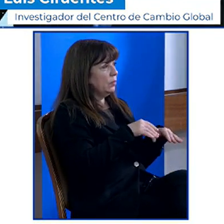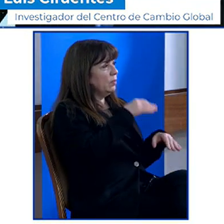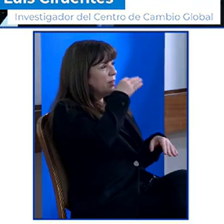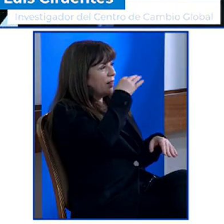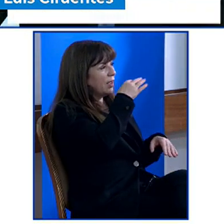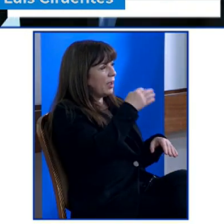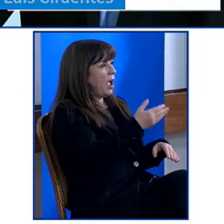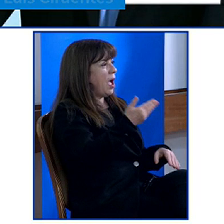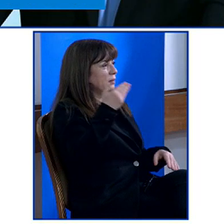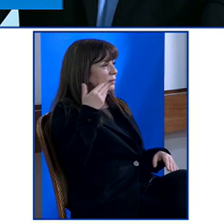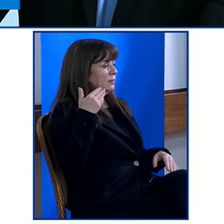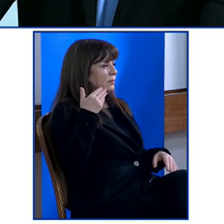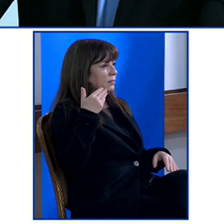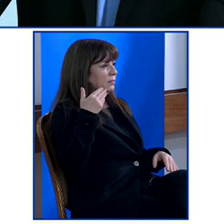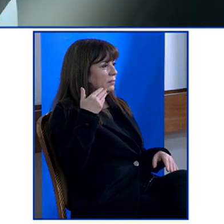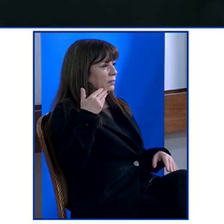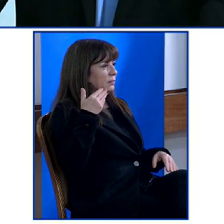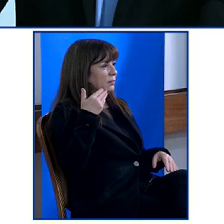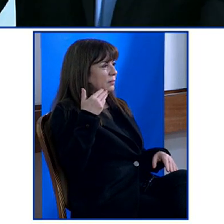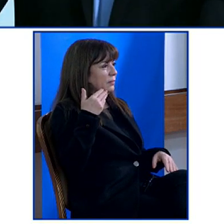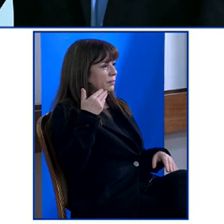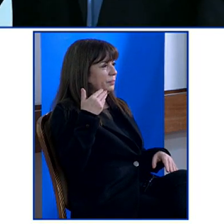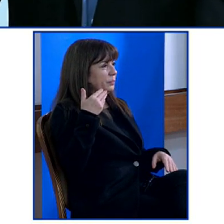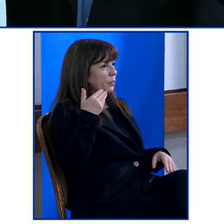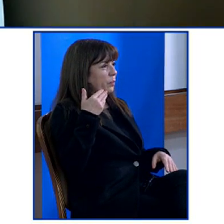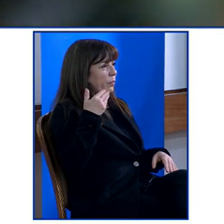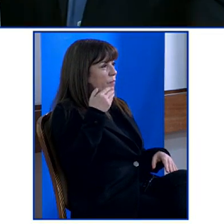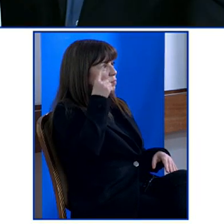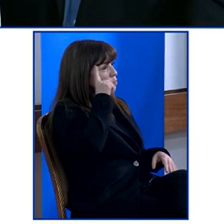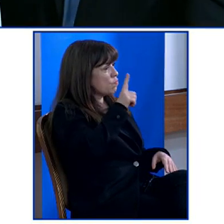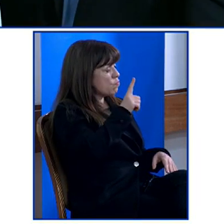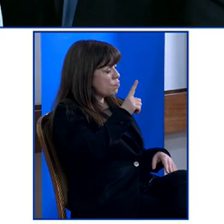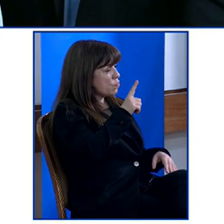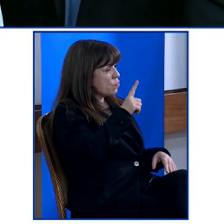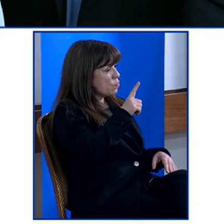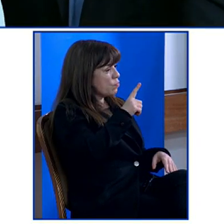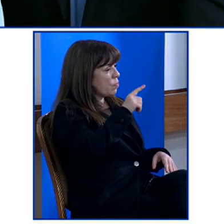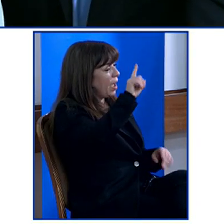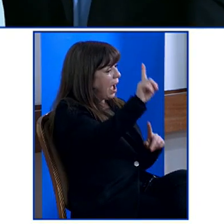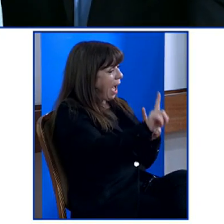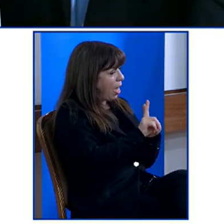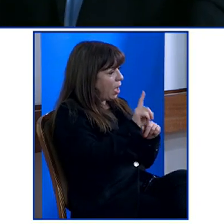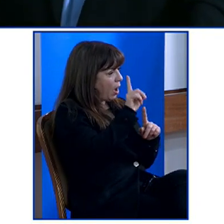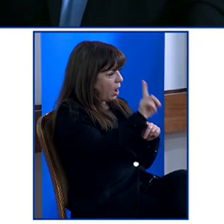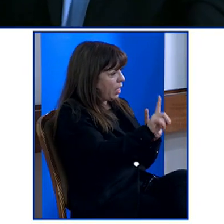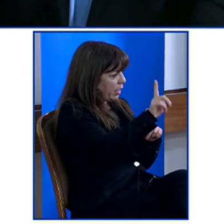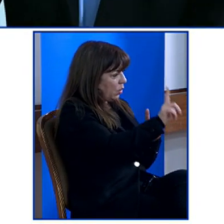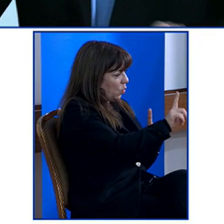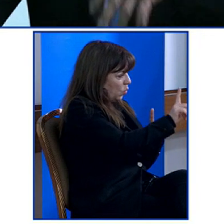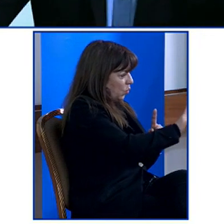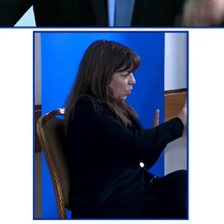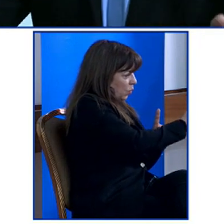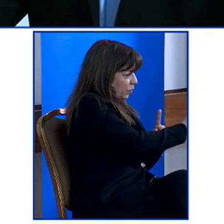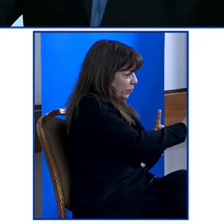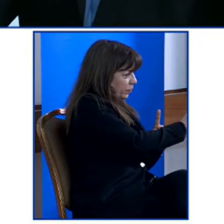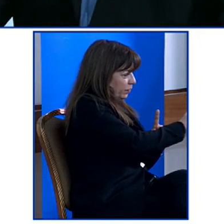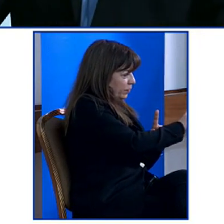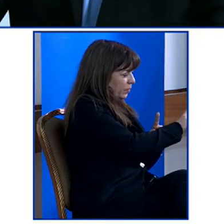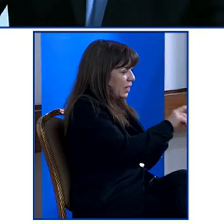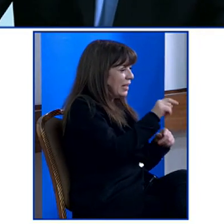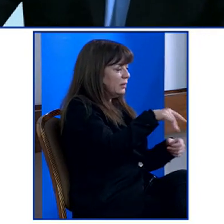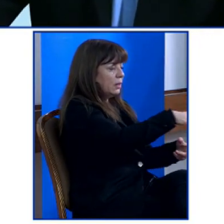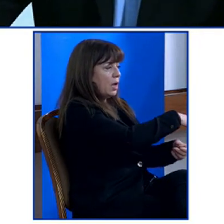mencioné Tobías, son series de tiempo, pero por caso. En este caso, en